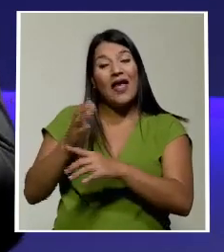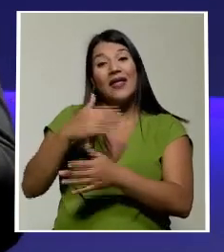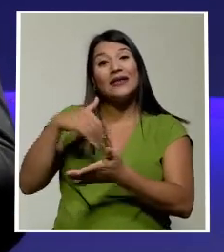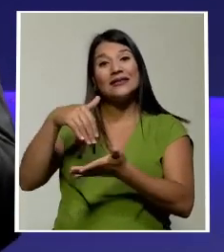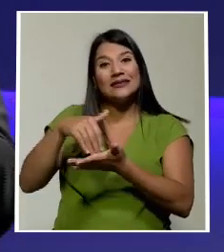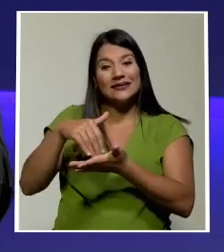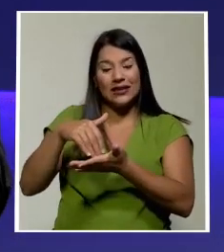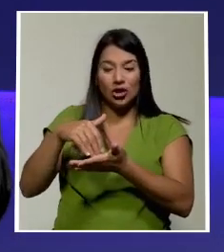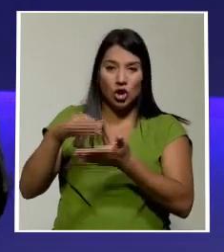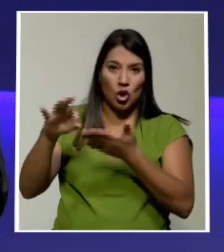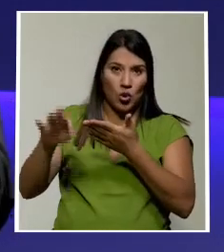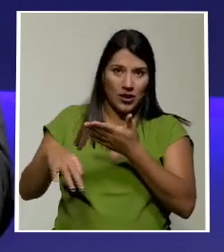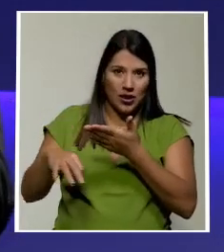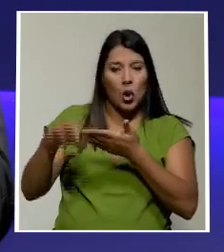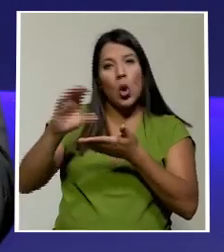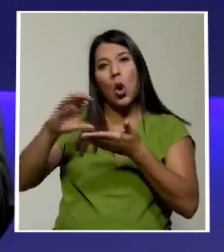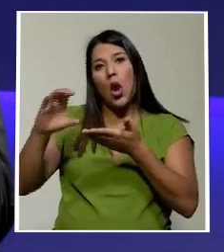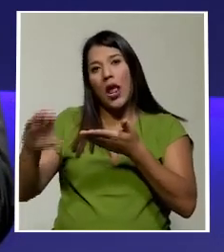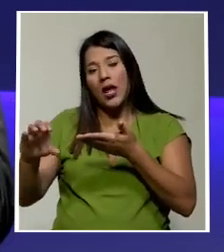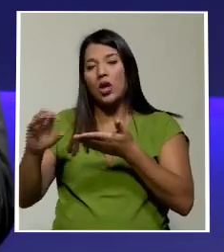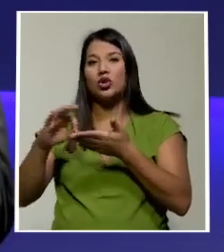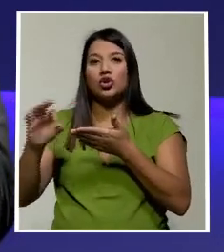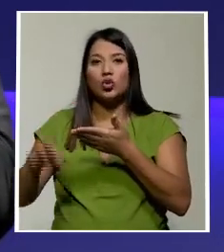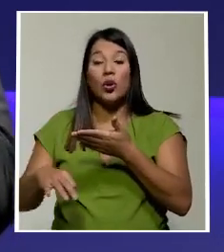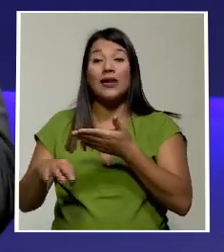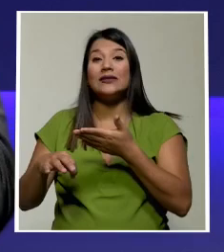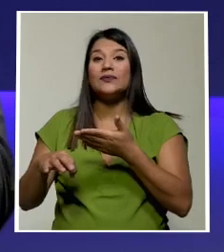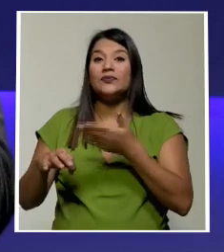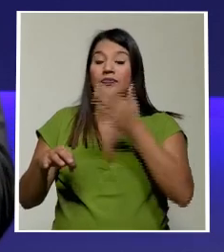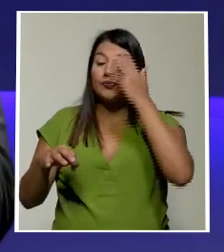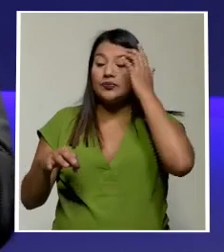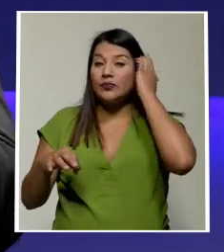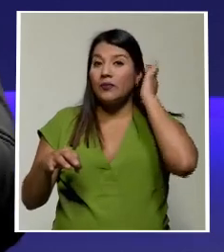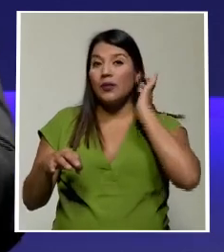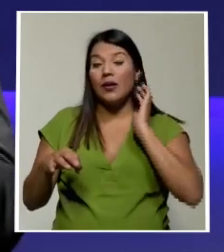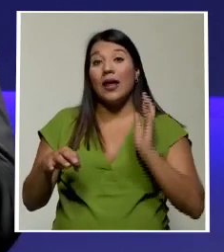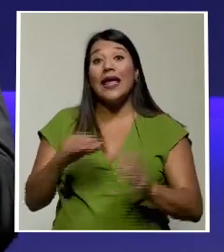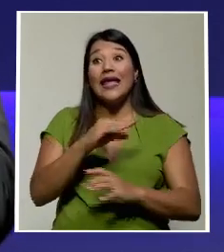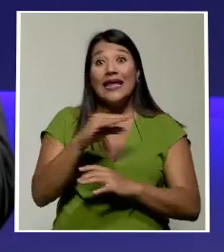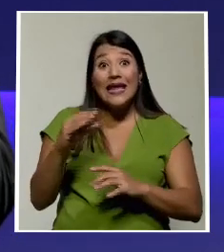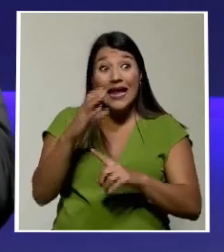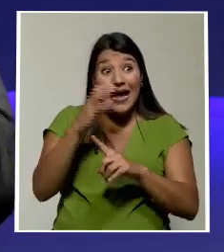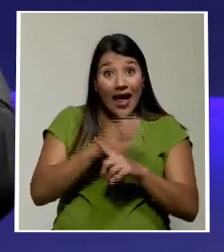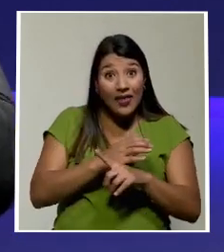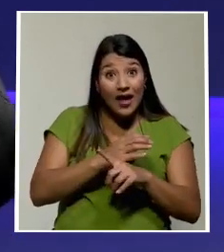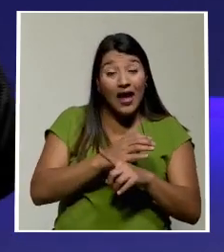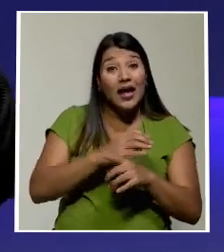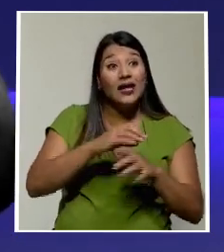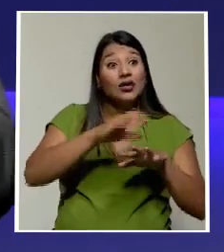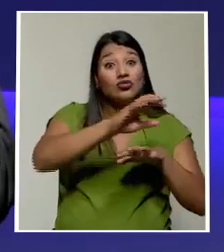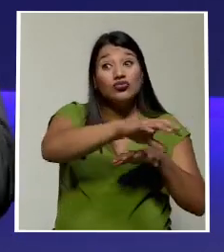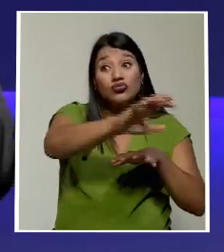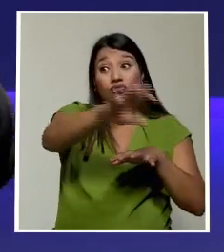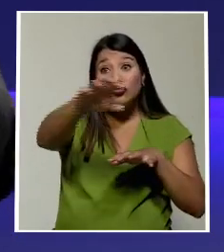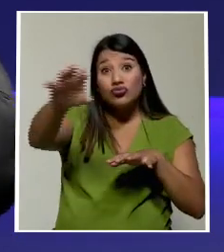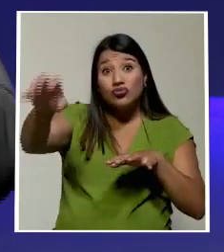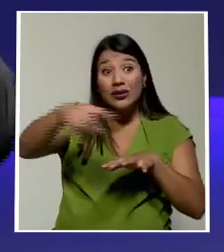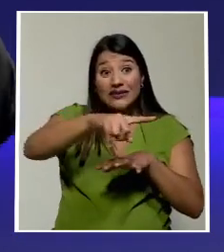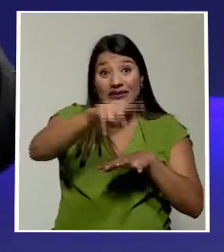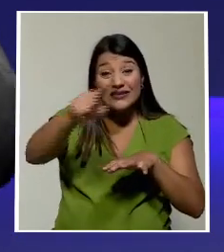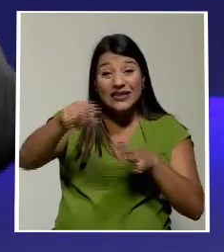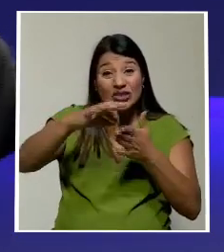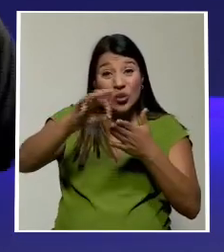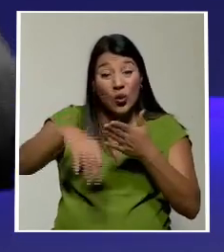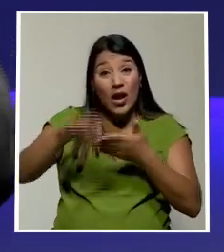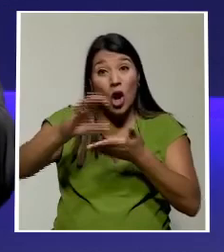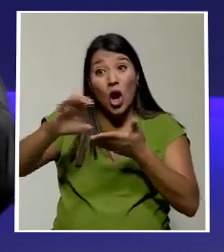educativos y las escuelas y colegios se van a interconectar entre sí. Y eso implica que se abaratan costos, porque no toda la información tiene que